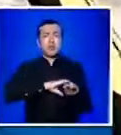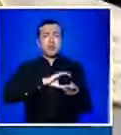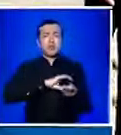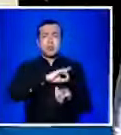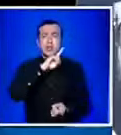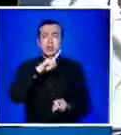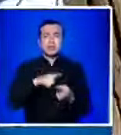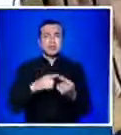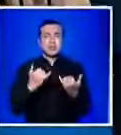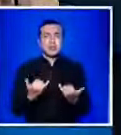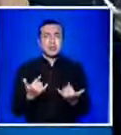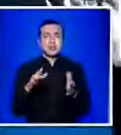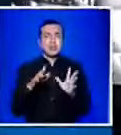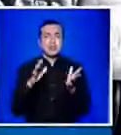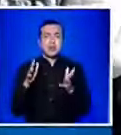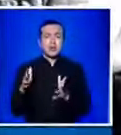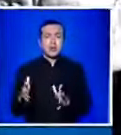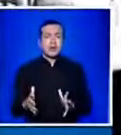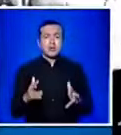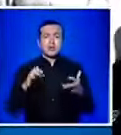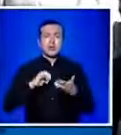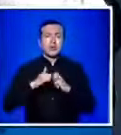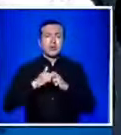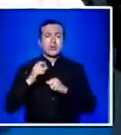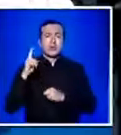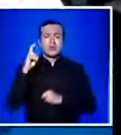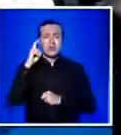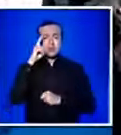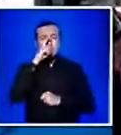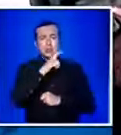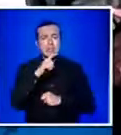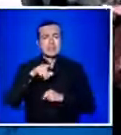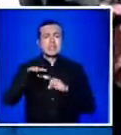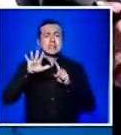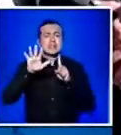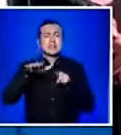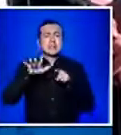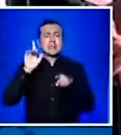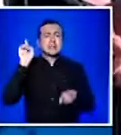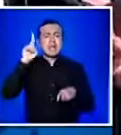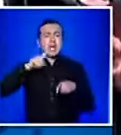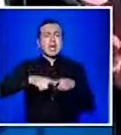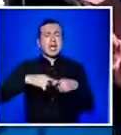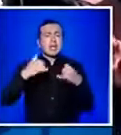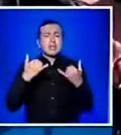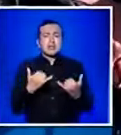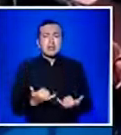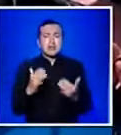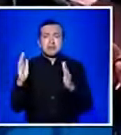no hay oídos, sinceramente. Tenemos aquí este problema ya 6 meses, pero no hay oídos. No sé